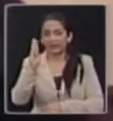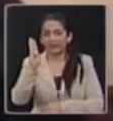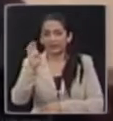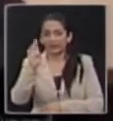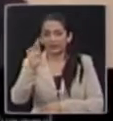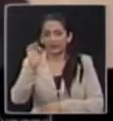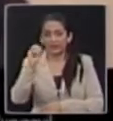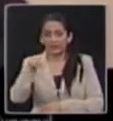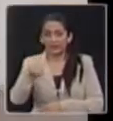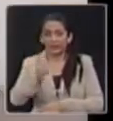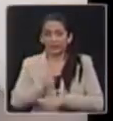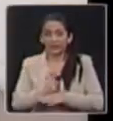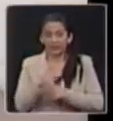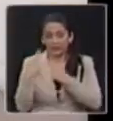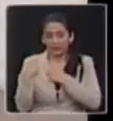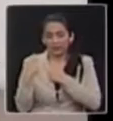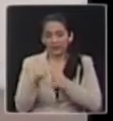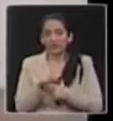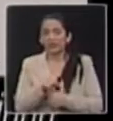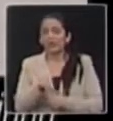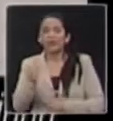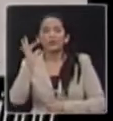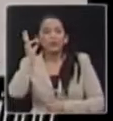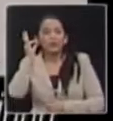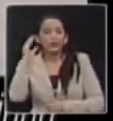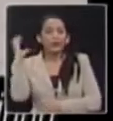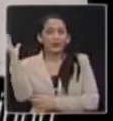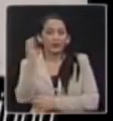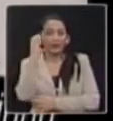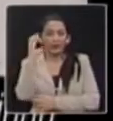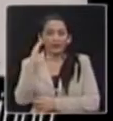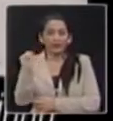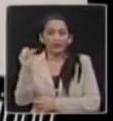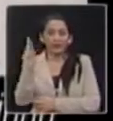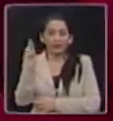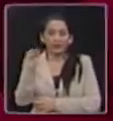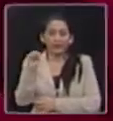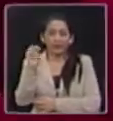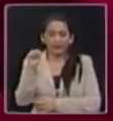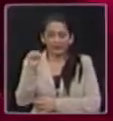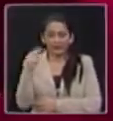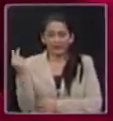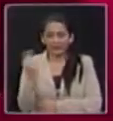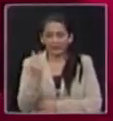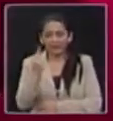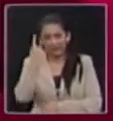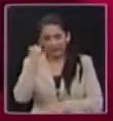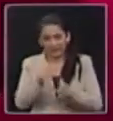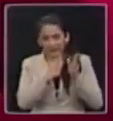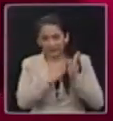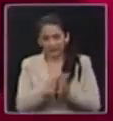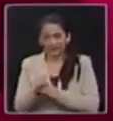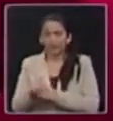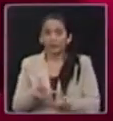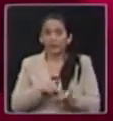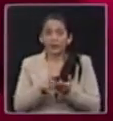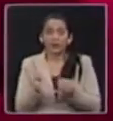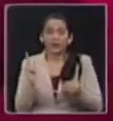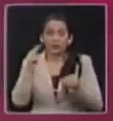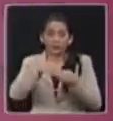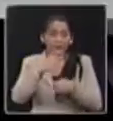la actriz colombiana Carmen Villalobos será parte de la agenda programada. La entrada tiene un valor de $5.